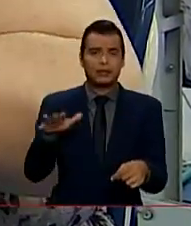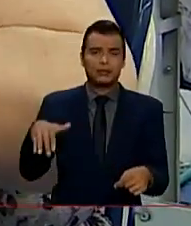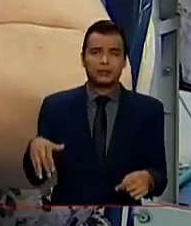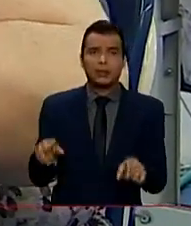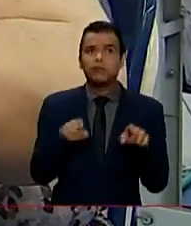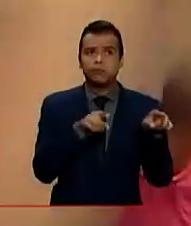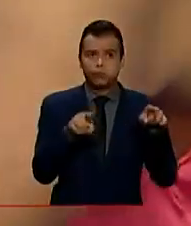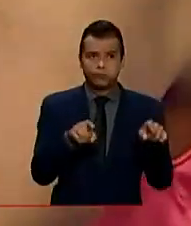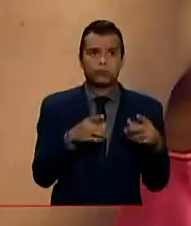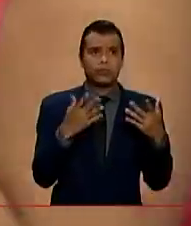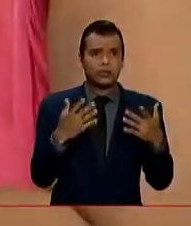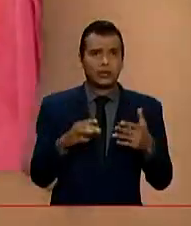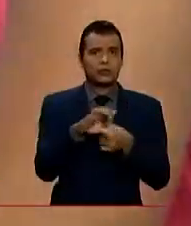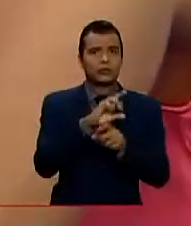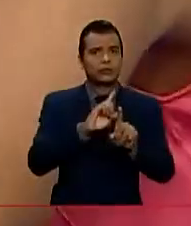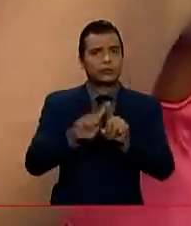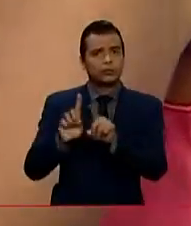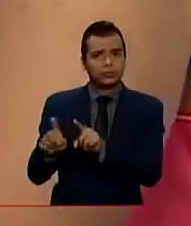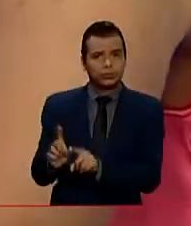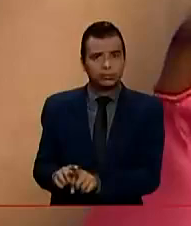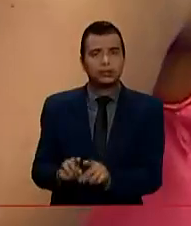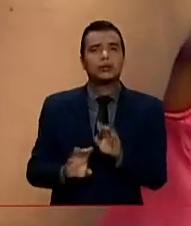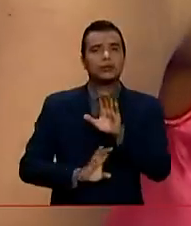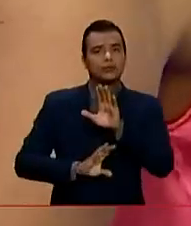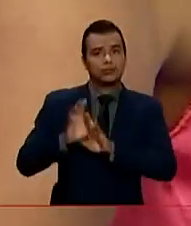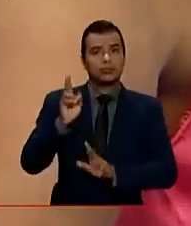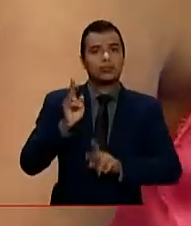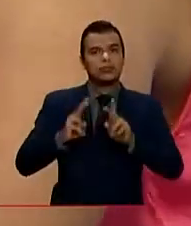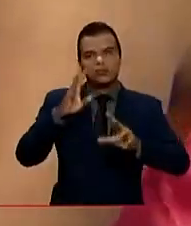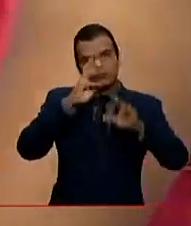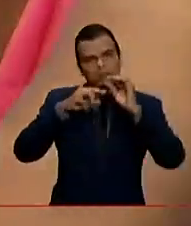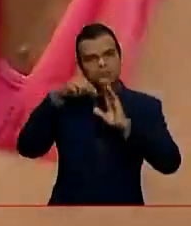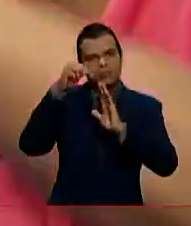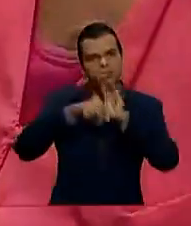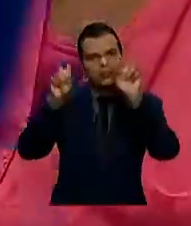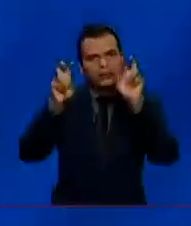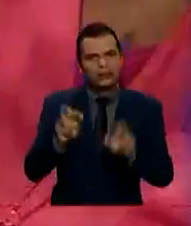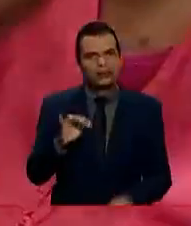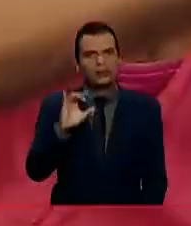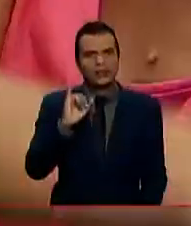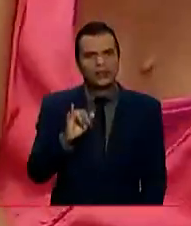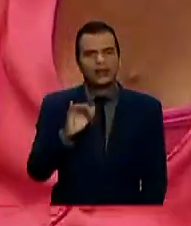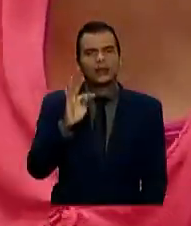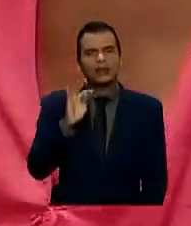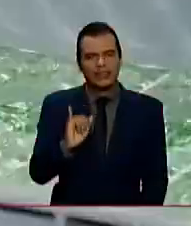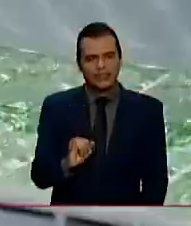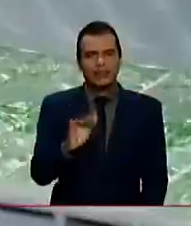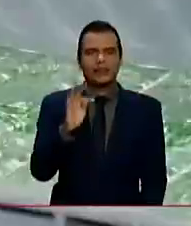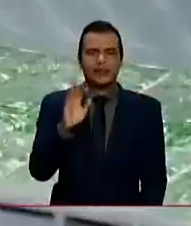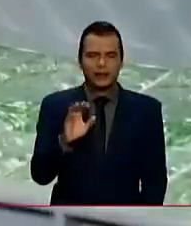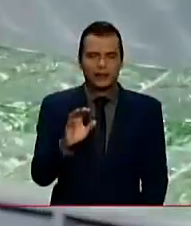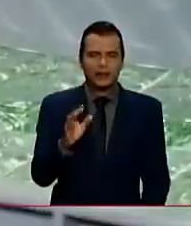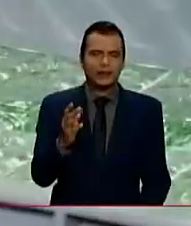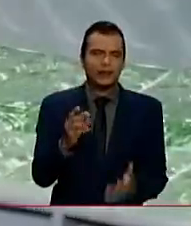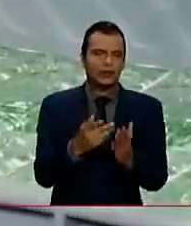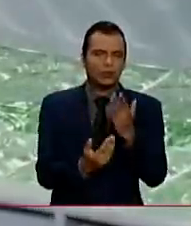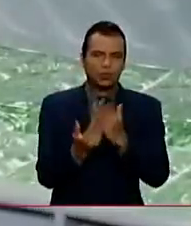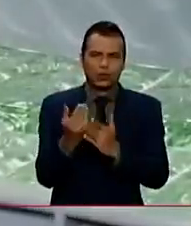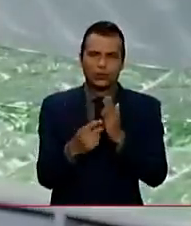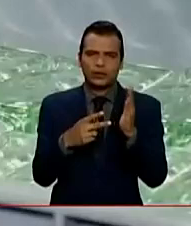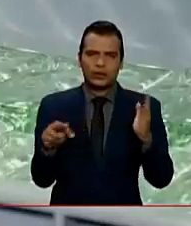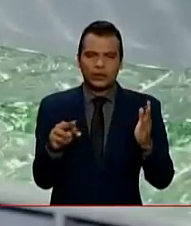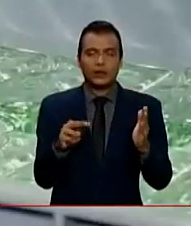del país en materia de formación de personas con habilidades relacionadas con la adopción de nuevas tecnologías digitales. Esto representa un gran